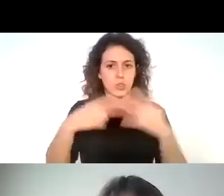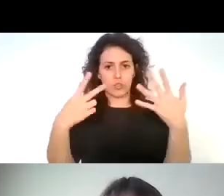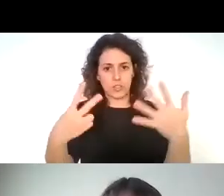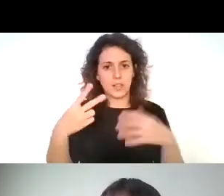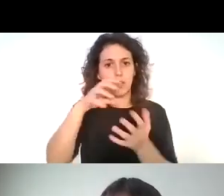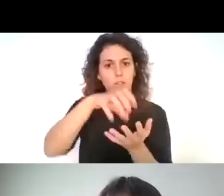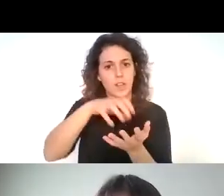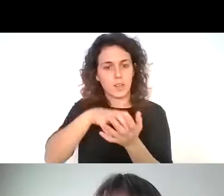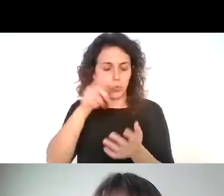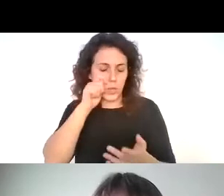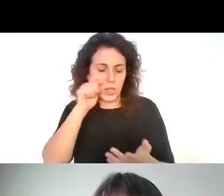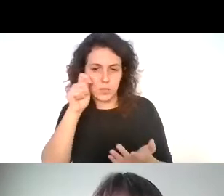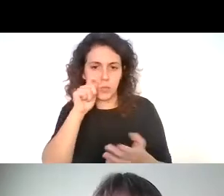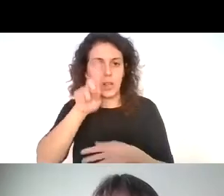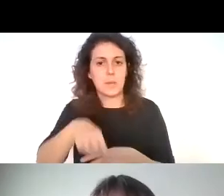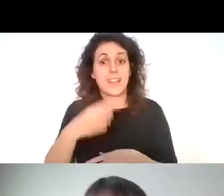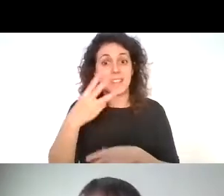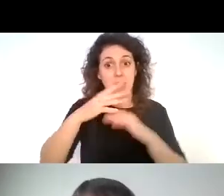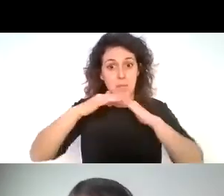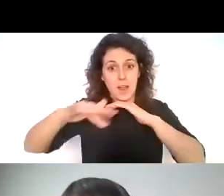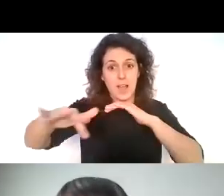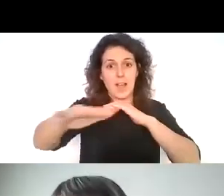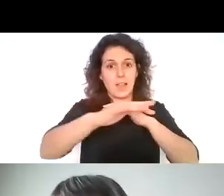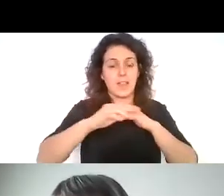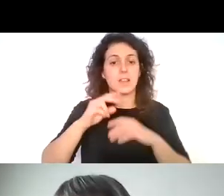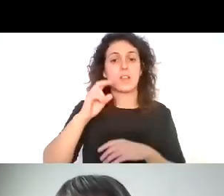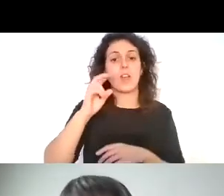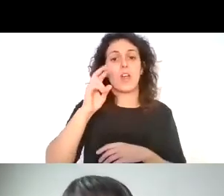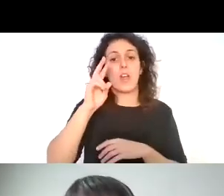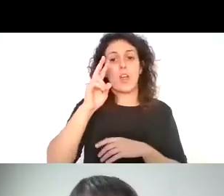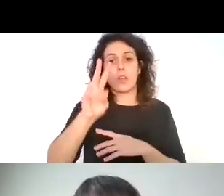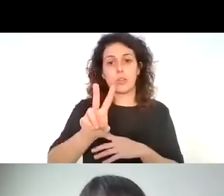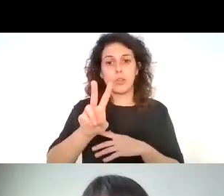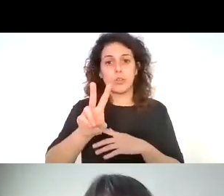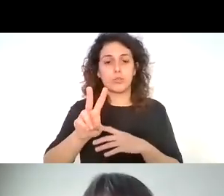turismo, tenemos también 3 playas, tenemos 2 itinerarios en recintos